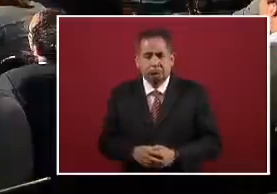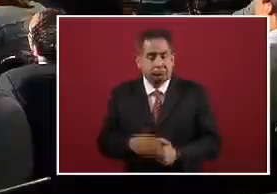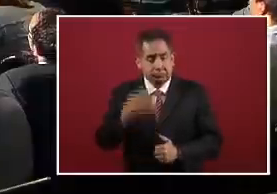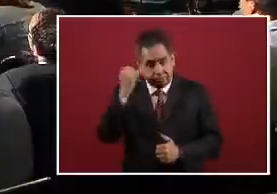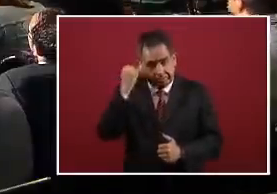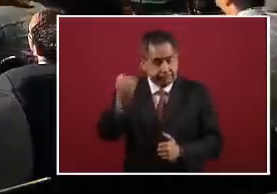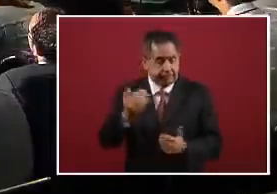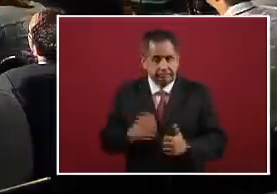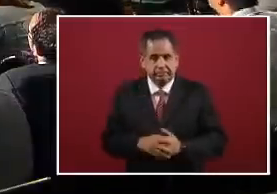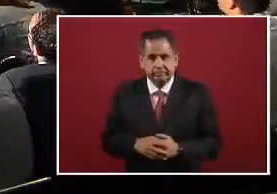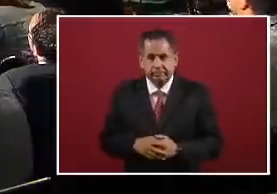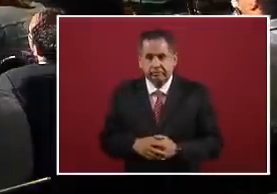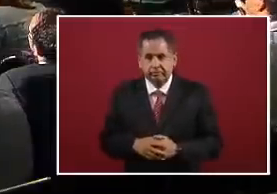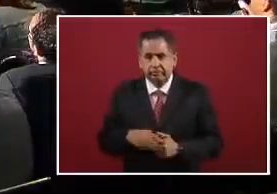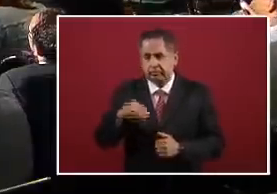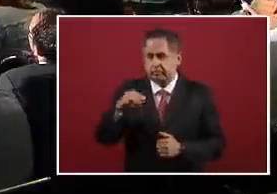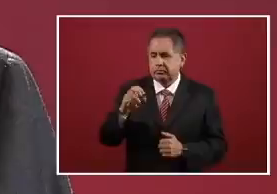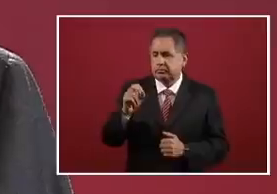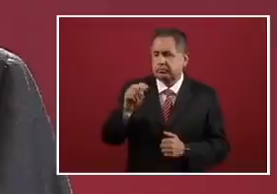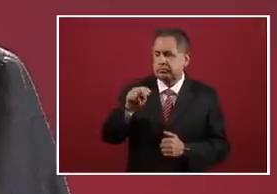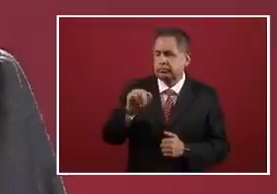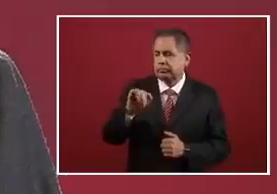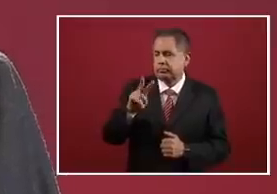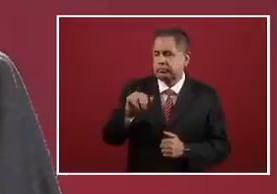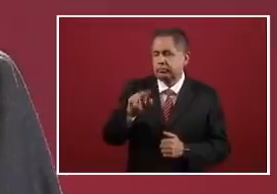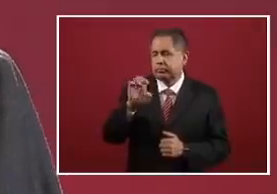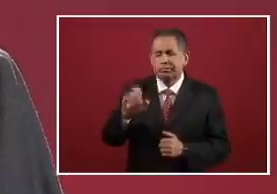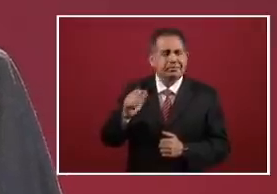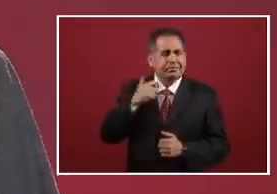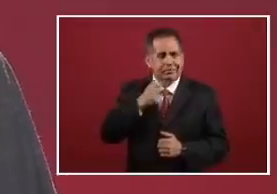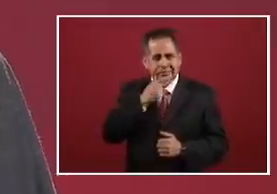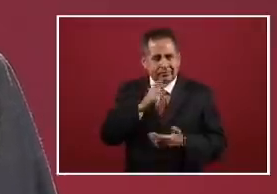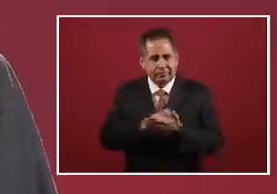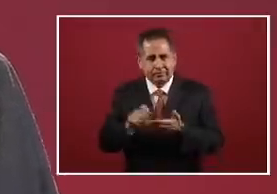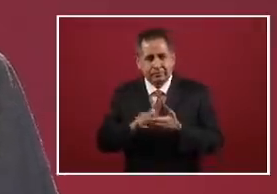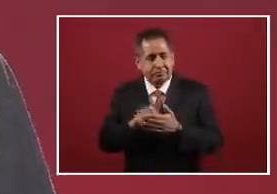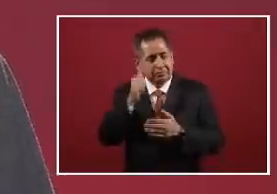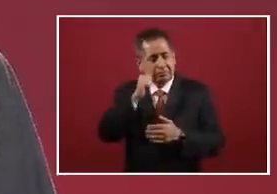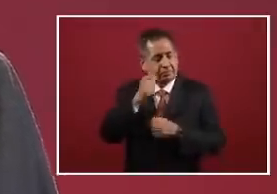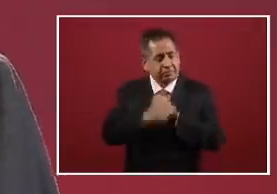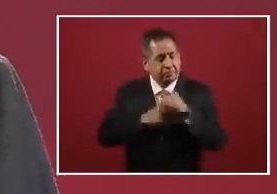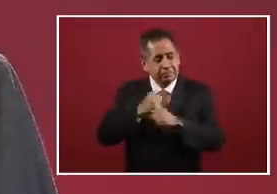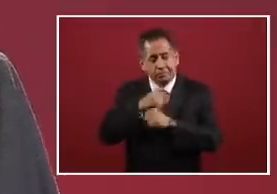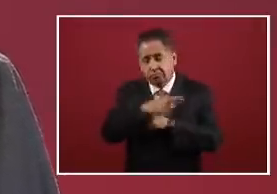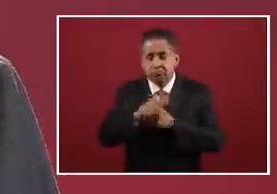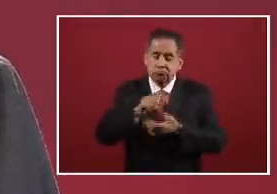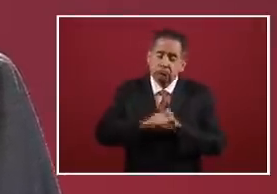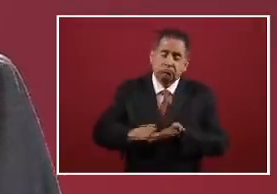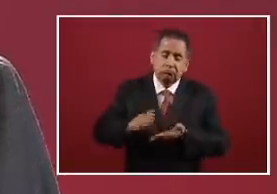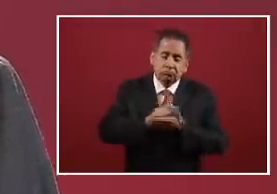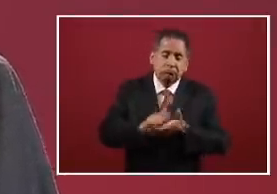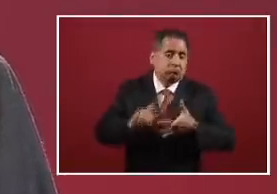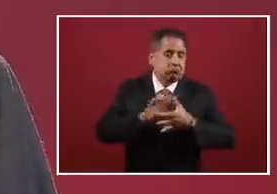Imagínense, Monsiváis, que se dedicó toda la vida a